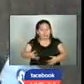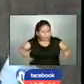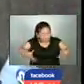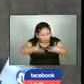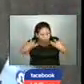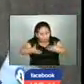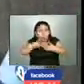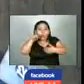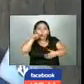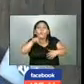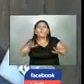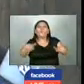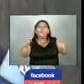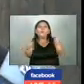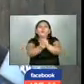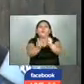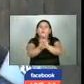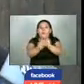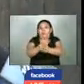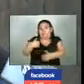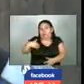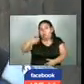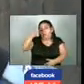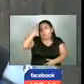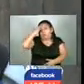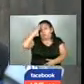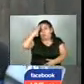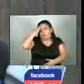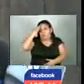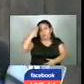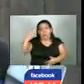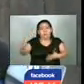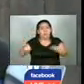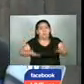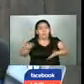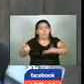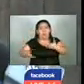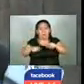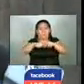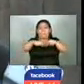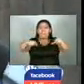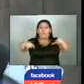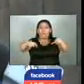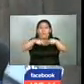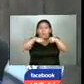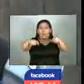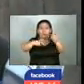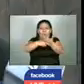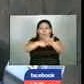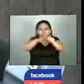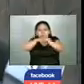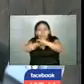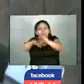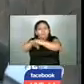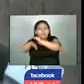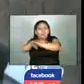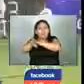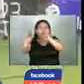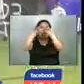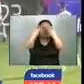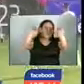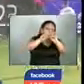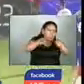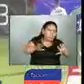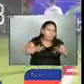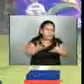qué fue la situación. Y hasta donde yo sea, es porque vendieron muchas entradas falsas, ¿verdad? Por internet,